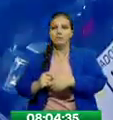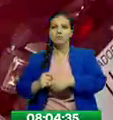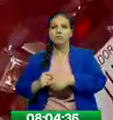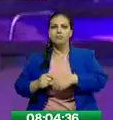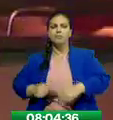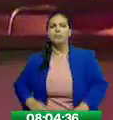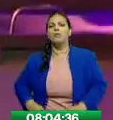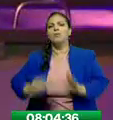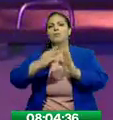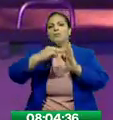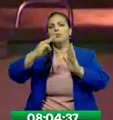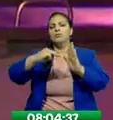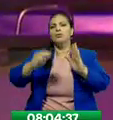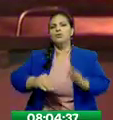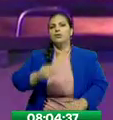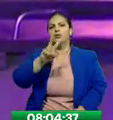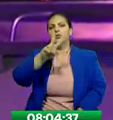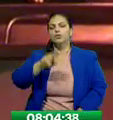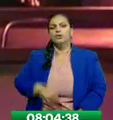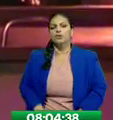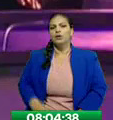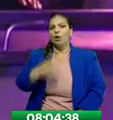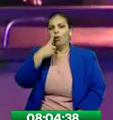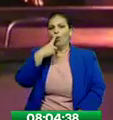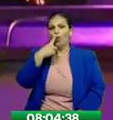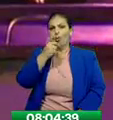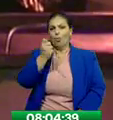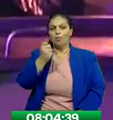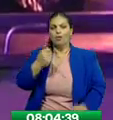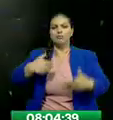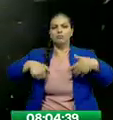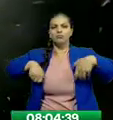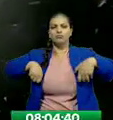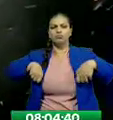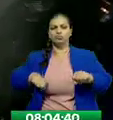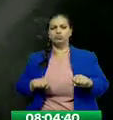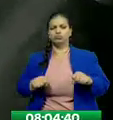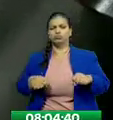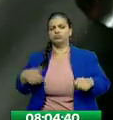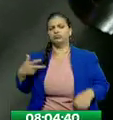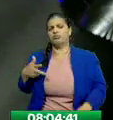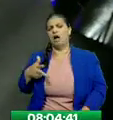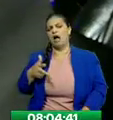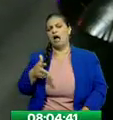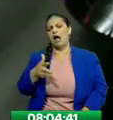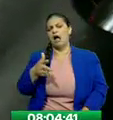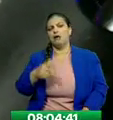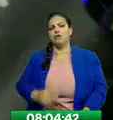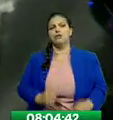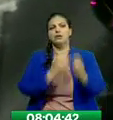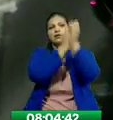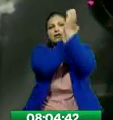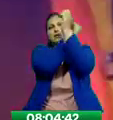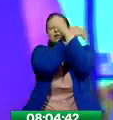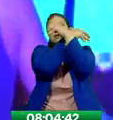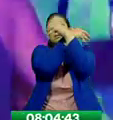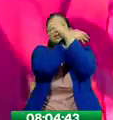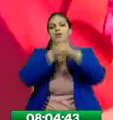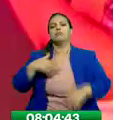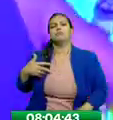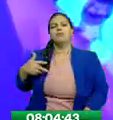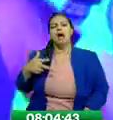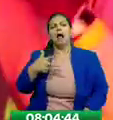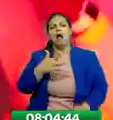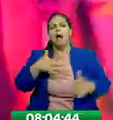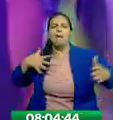norte perdió pista y se estrelló contra una palmera. A los pocos minutos del suceso, el